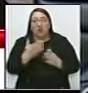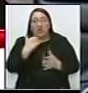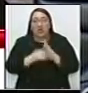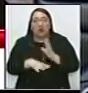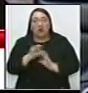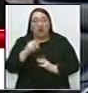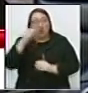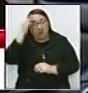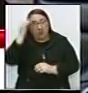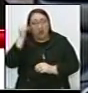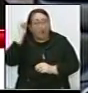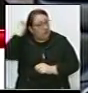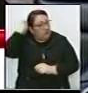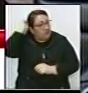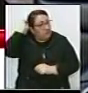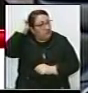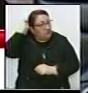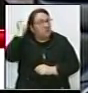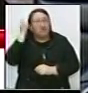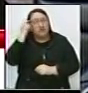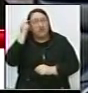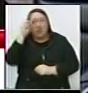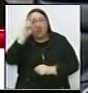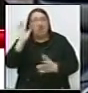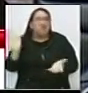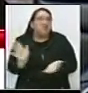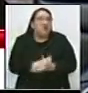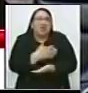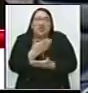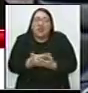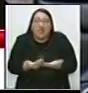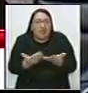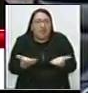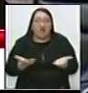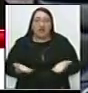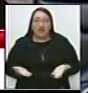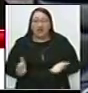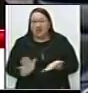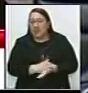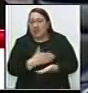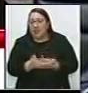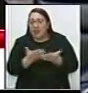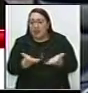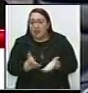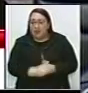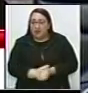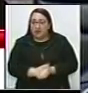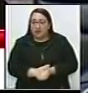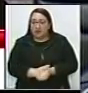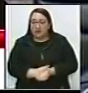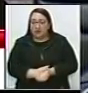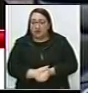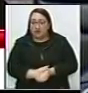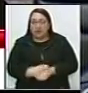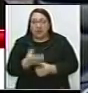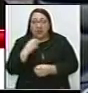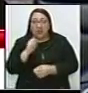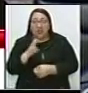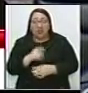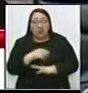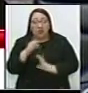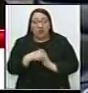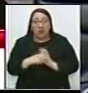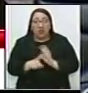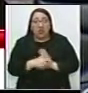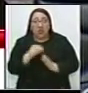a los magistrados del país. Nada de eso, nada de eso fue invocado en el proyecto de